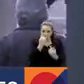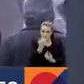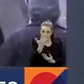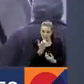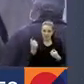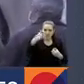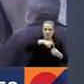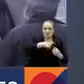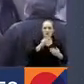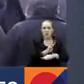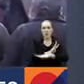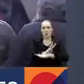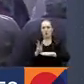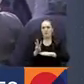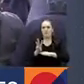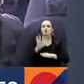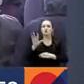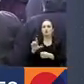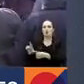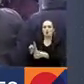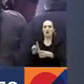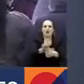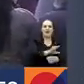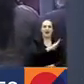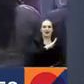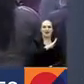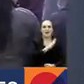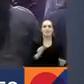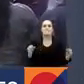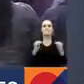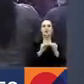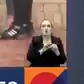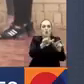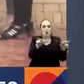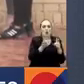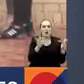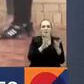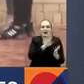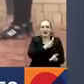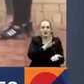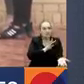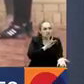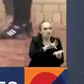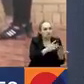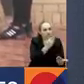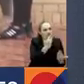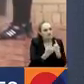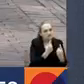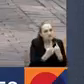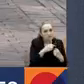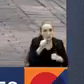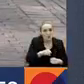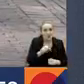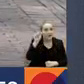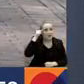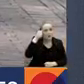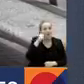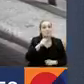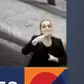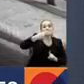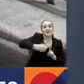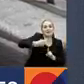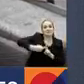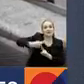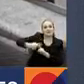través de las páginas web de las alcaldías locales y también los puntos físicos de estas alcaldías de la ciudad. Recuérdelo, son 500.000 pesos